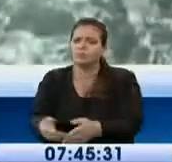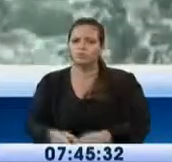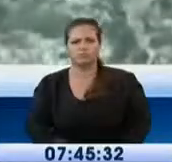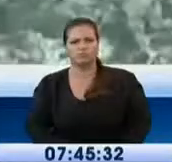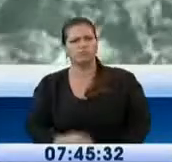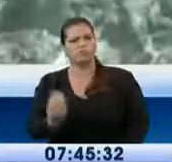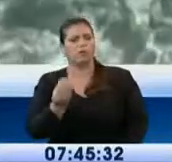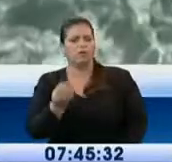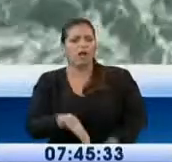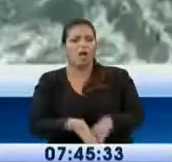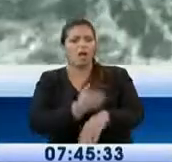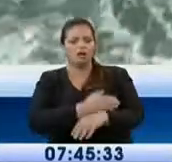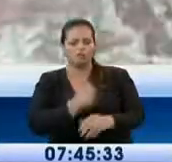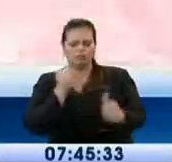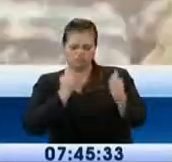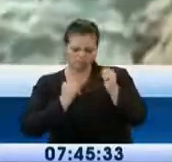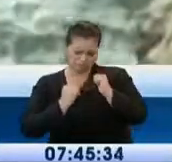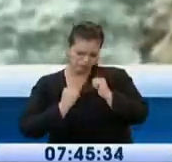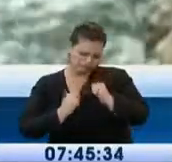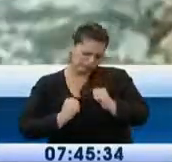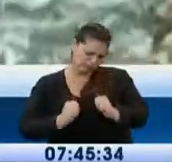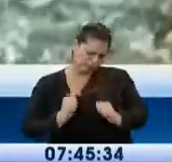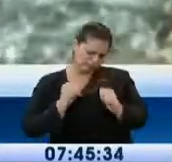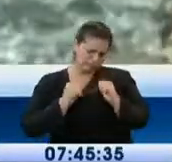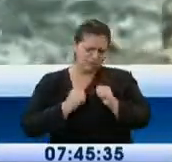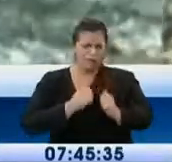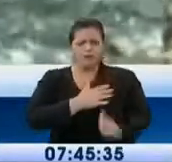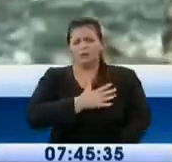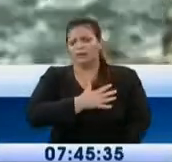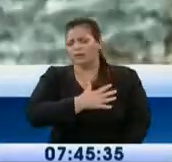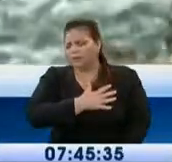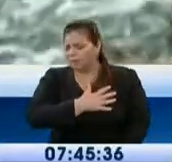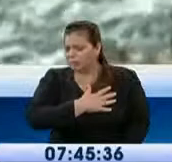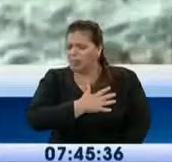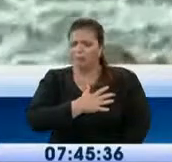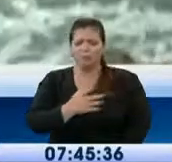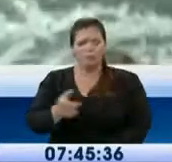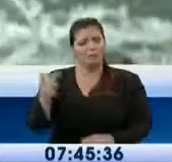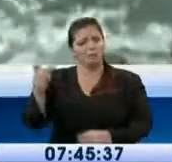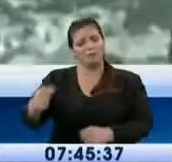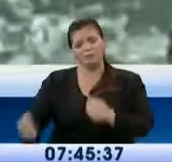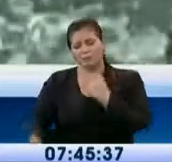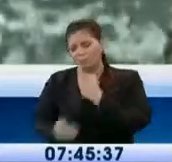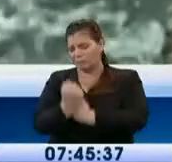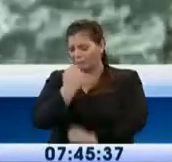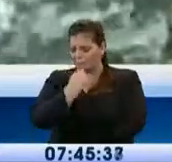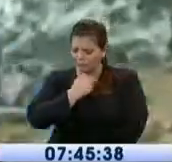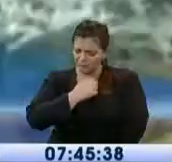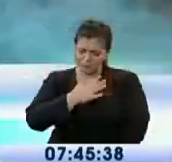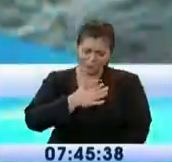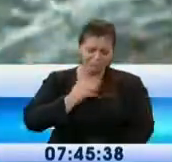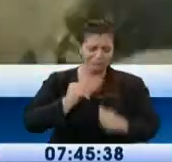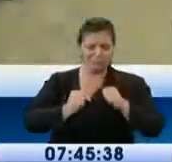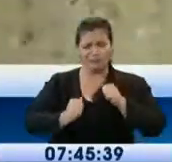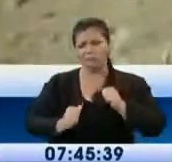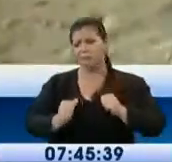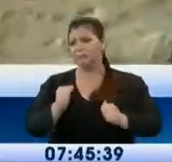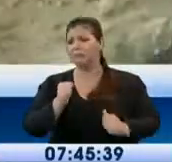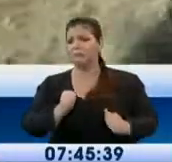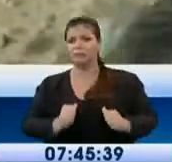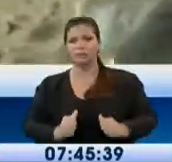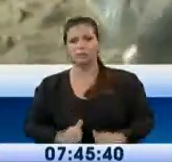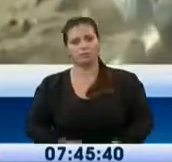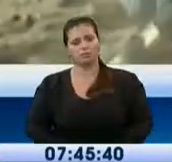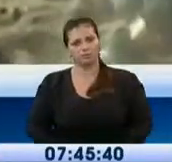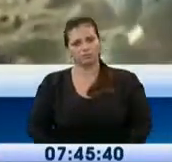sentimentales. El frustrado suicida intenta escabullirse de la gente a unos pasos del abismo. Otro